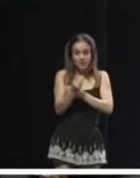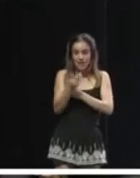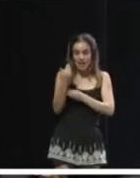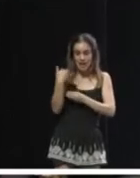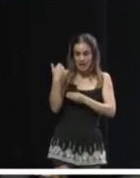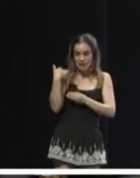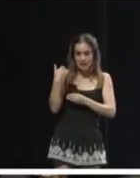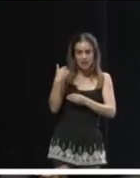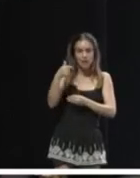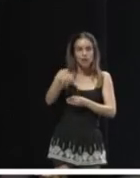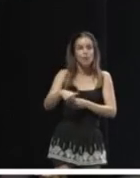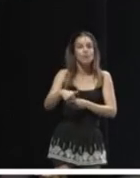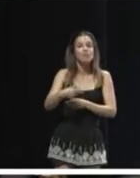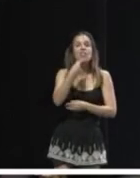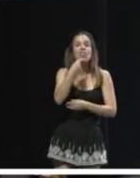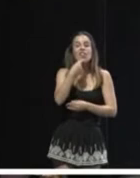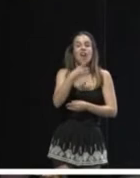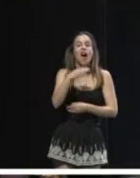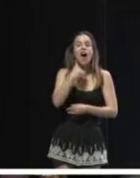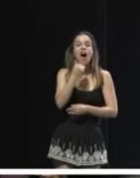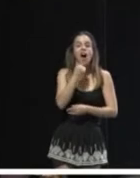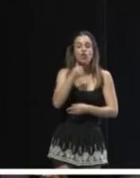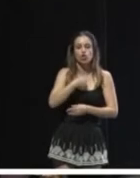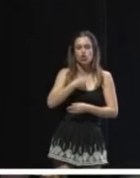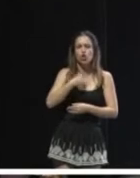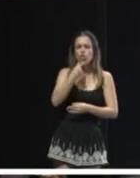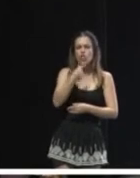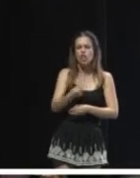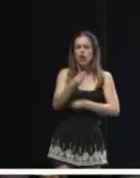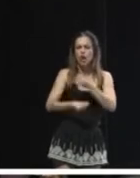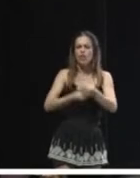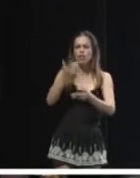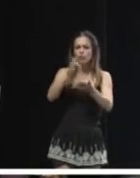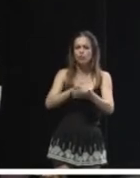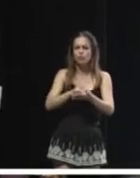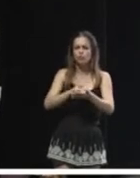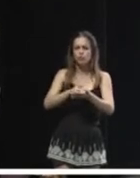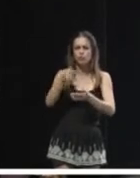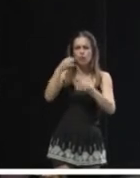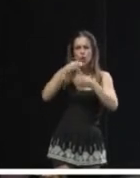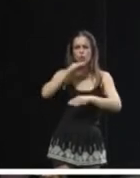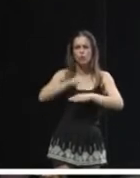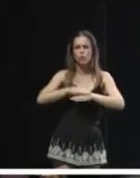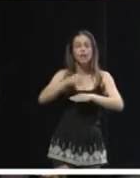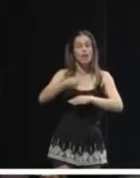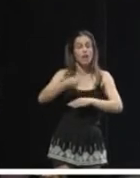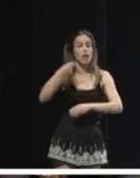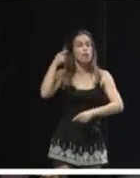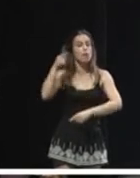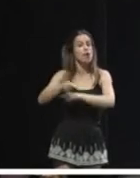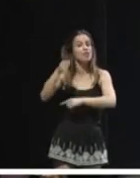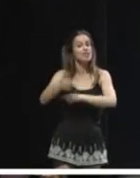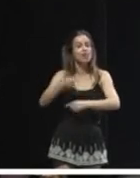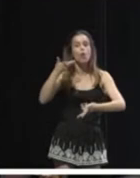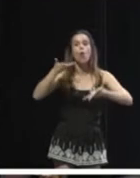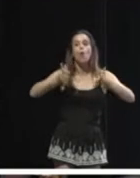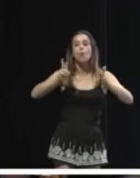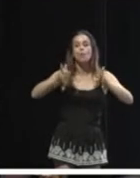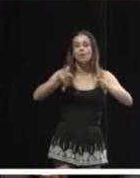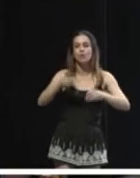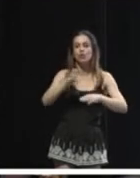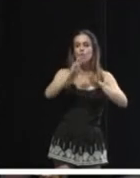os digo que vamos a hacer. Hemos conseguido ya, como nos exigía la directiva, un permiso